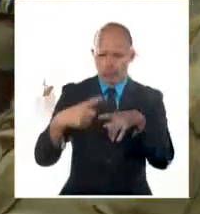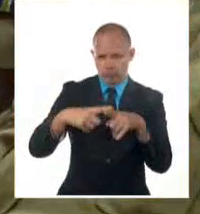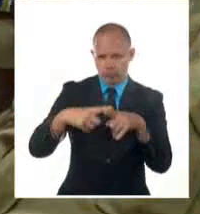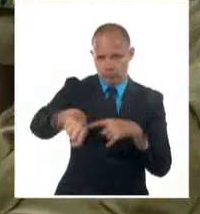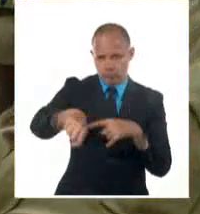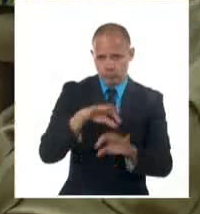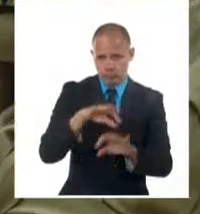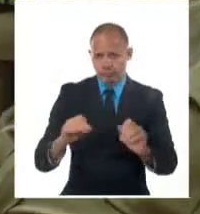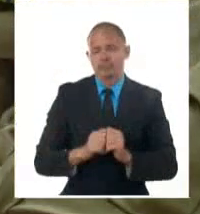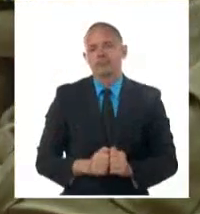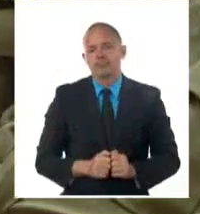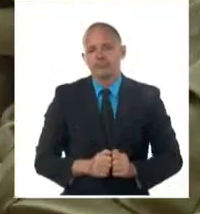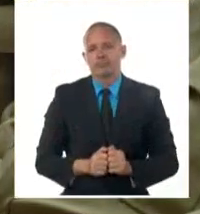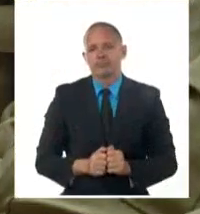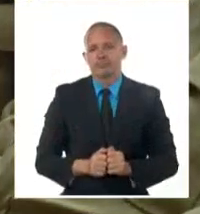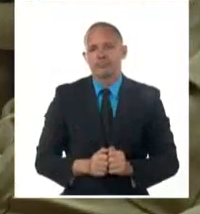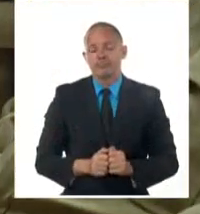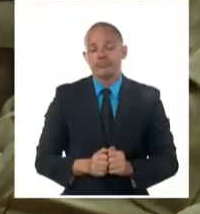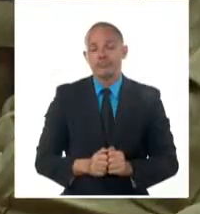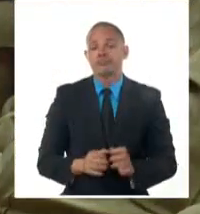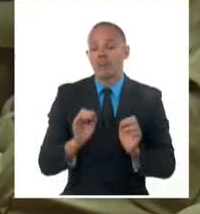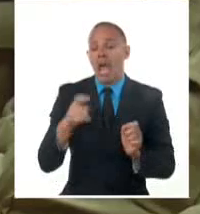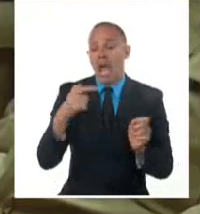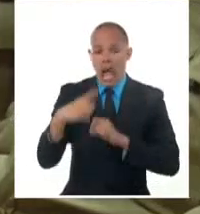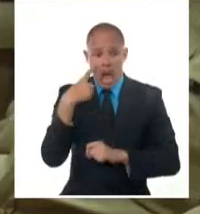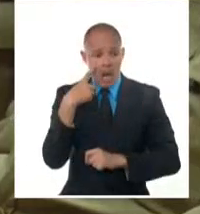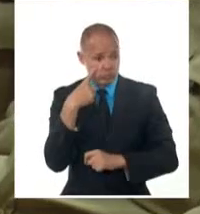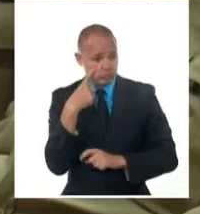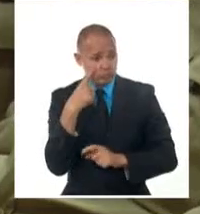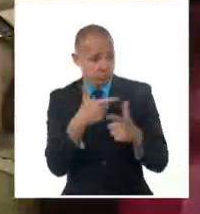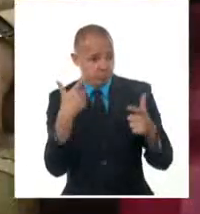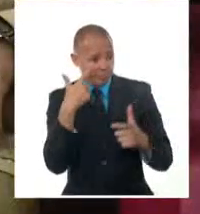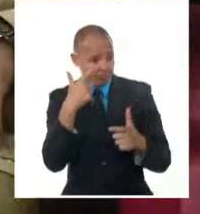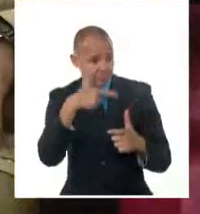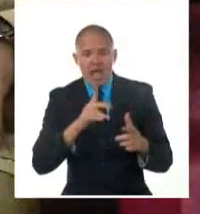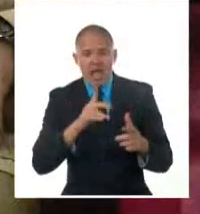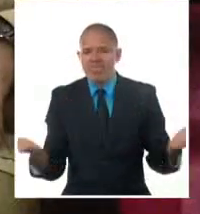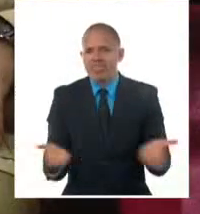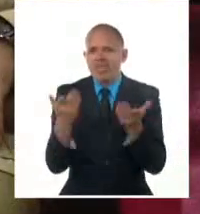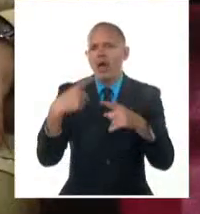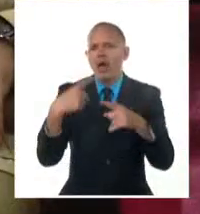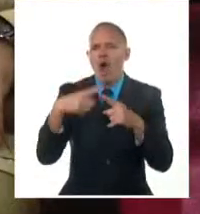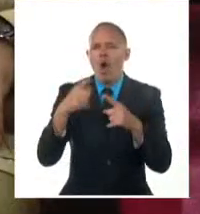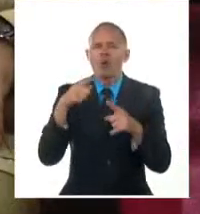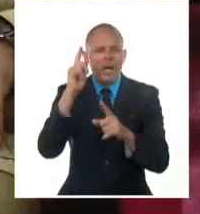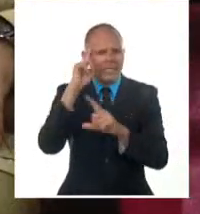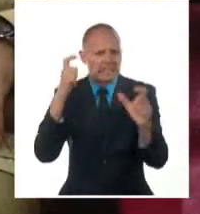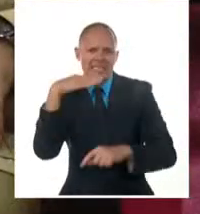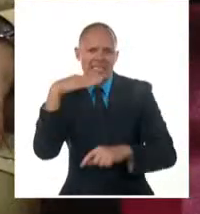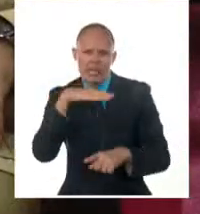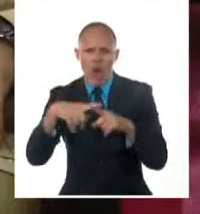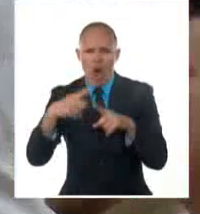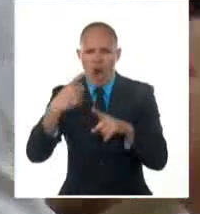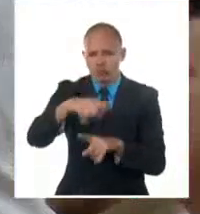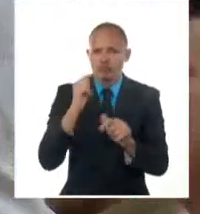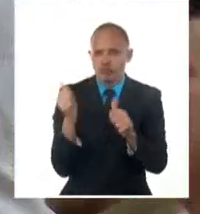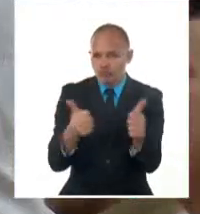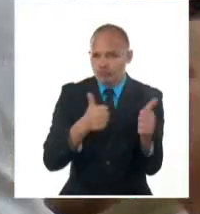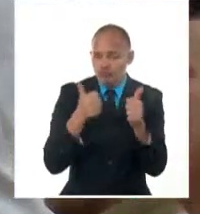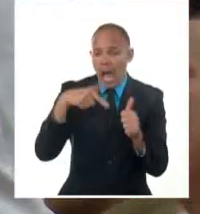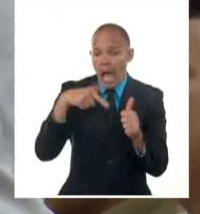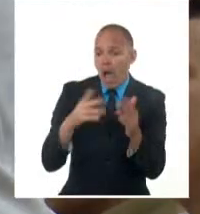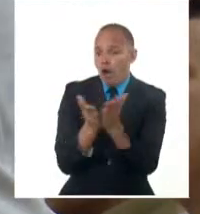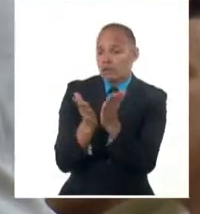En correspondencia con el desarrollo científico-técnico y la elevada preparación del claustro de profesores y alumnos,